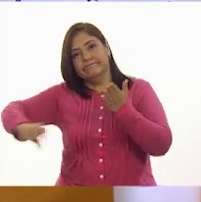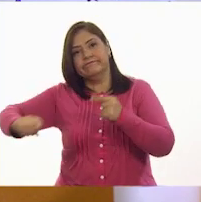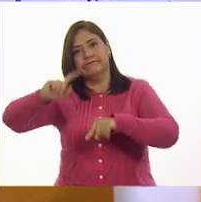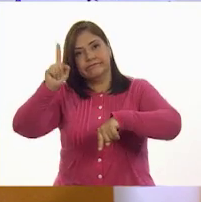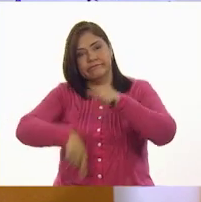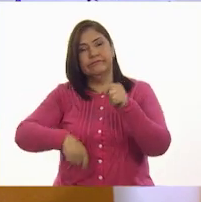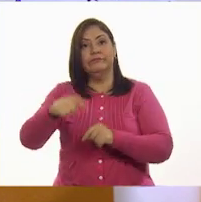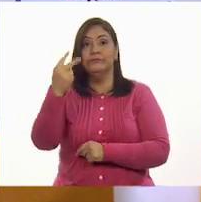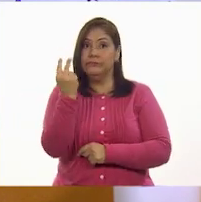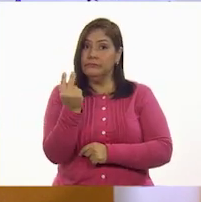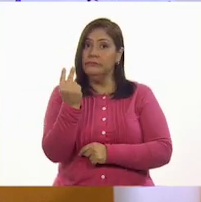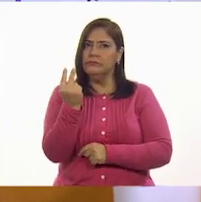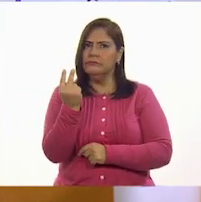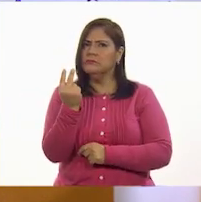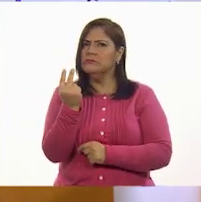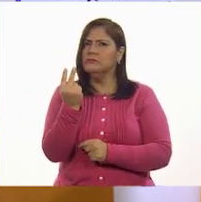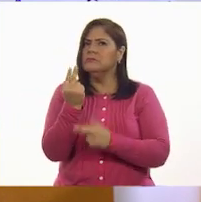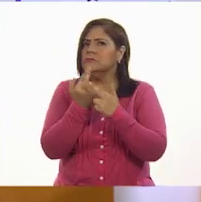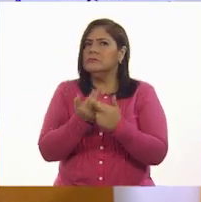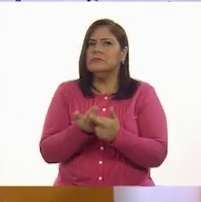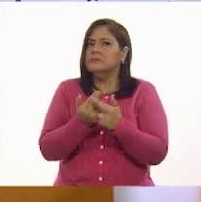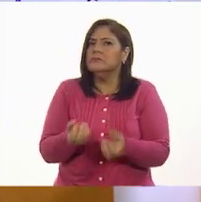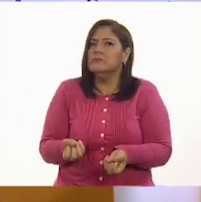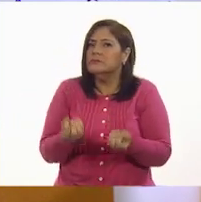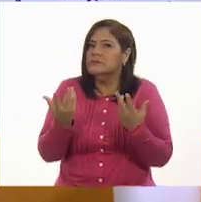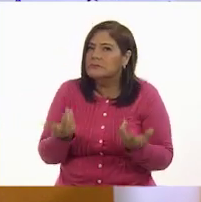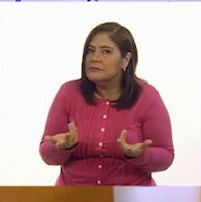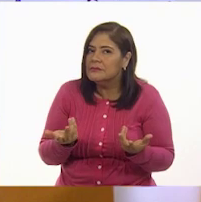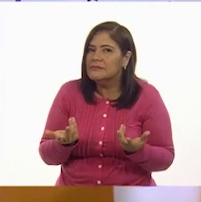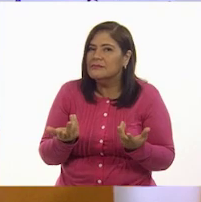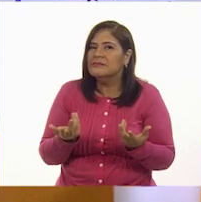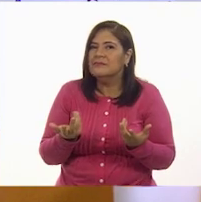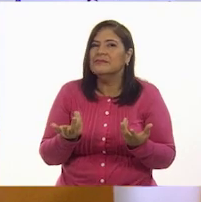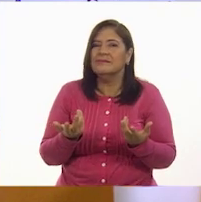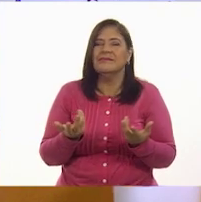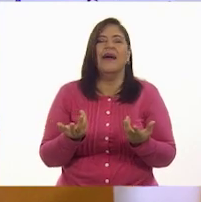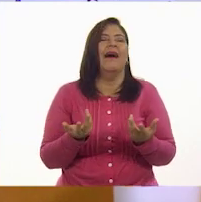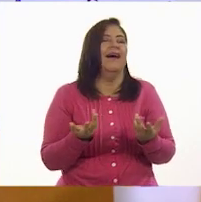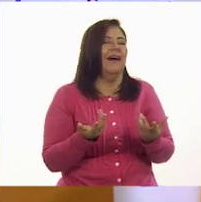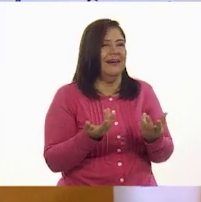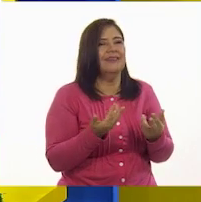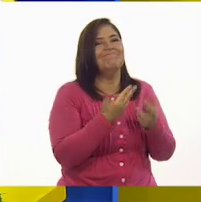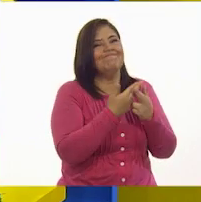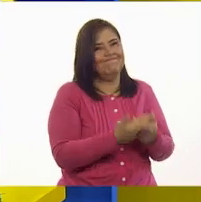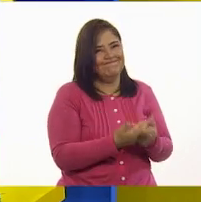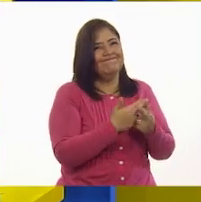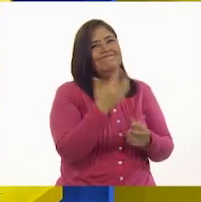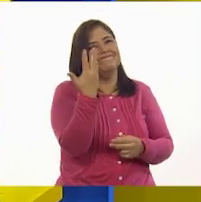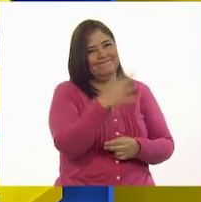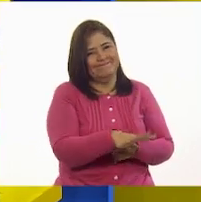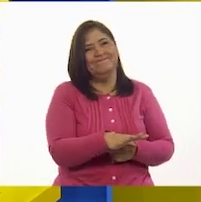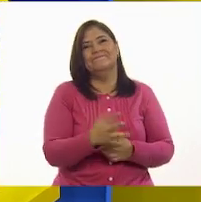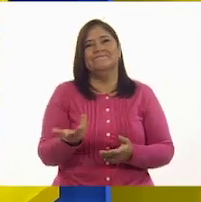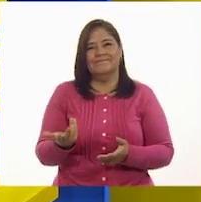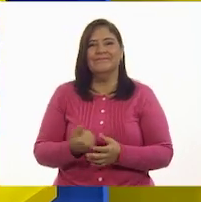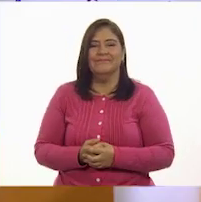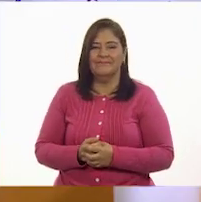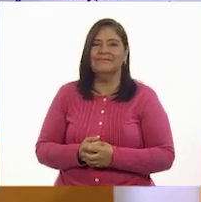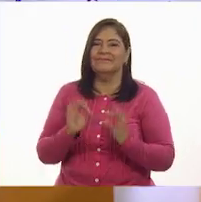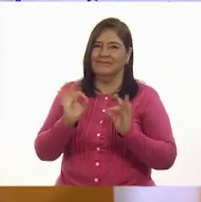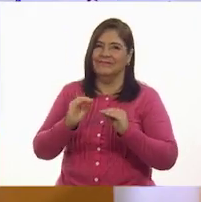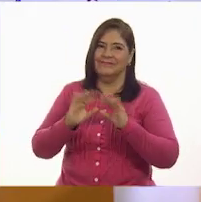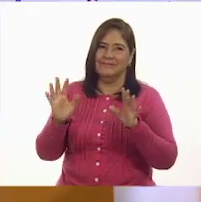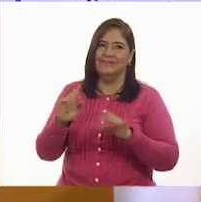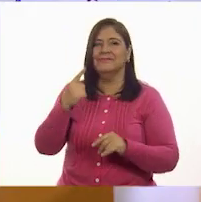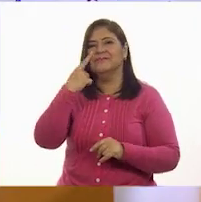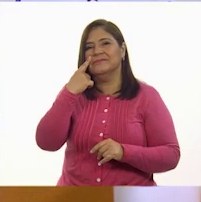2. ¿Cuántas serán? Ya tienen pues sí, la respuesta. Nos quedan 10. Claro, nos quedan 10. Entonces ya